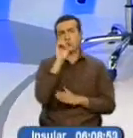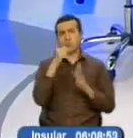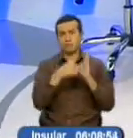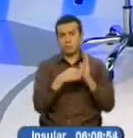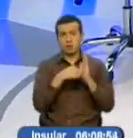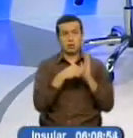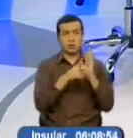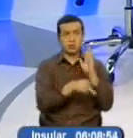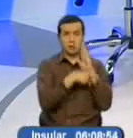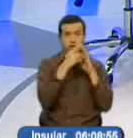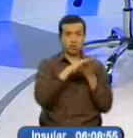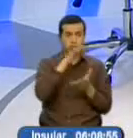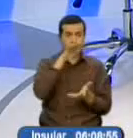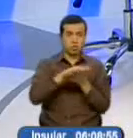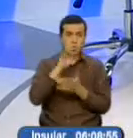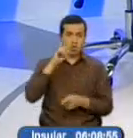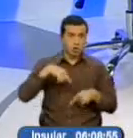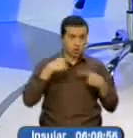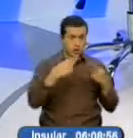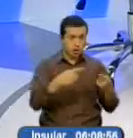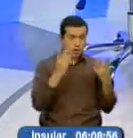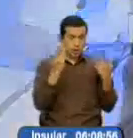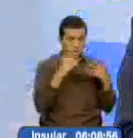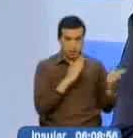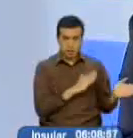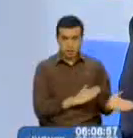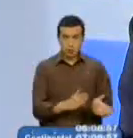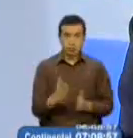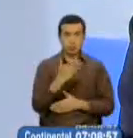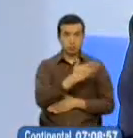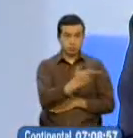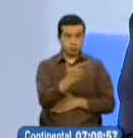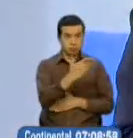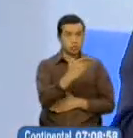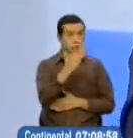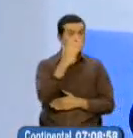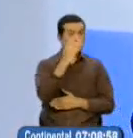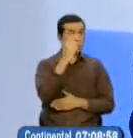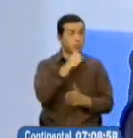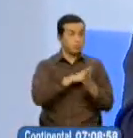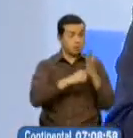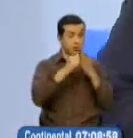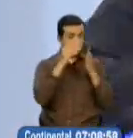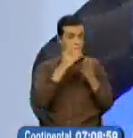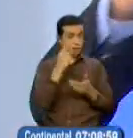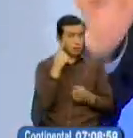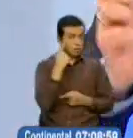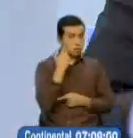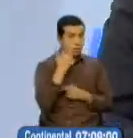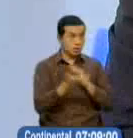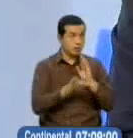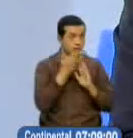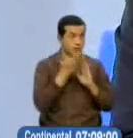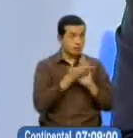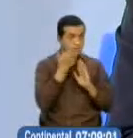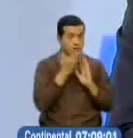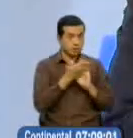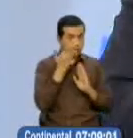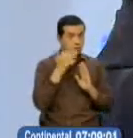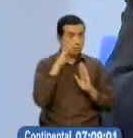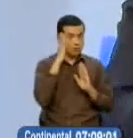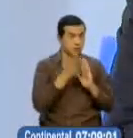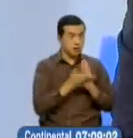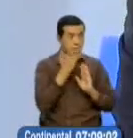un horizonte de tiempo y de acuerdo a la política que va a implementar usted, señor ministro, ¿existe la posibilidad de incrementar